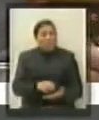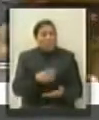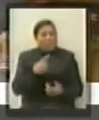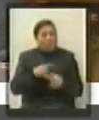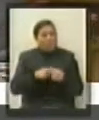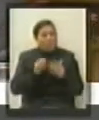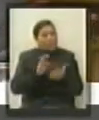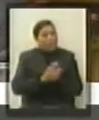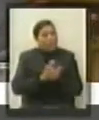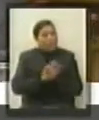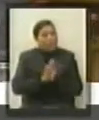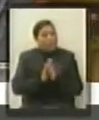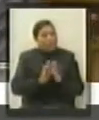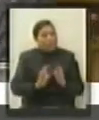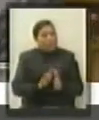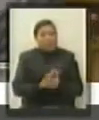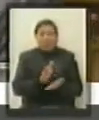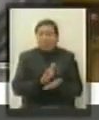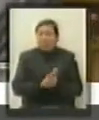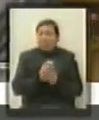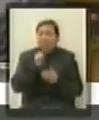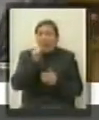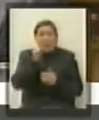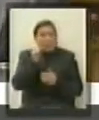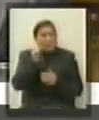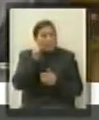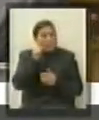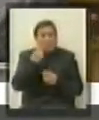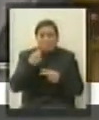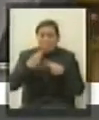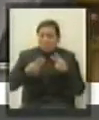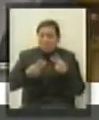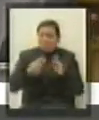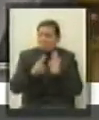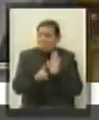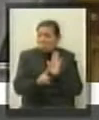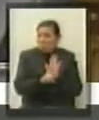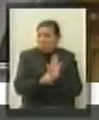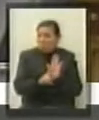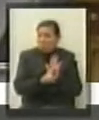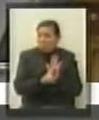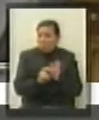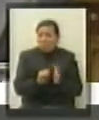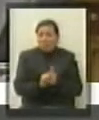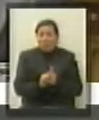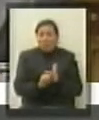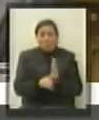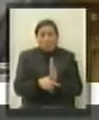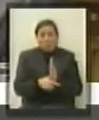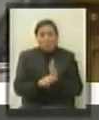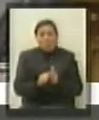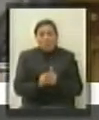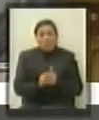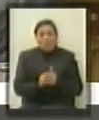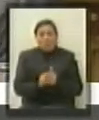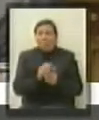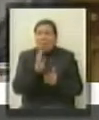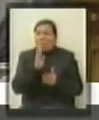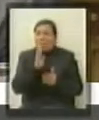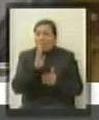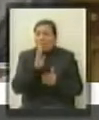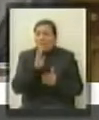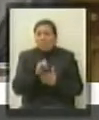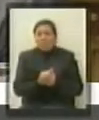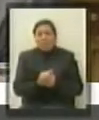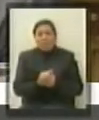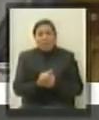vuelto a la calma? ¿Acaso el día de ayer no me han visitado voluntaria y espontáneamente luego de mis declaraciones